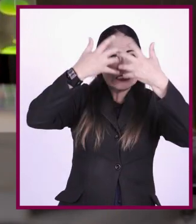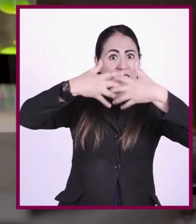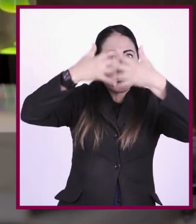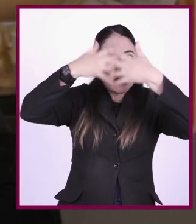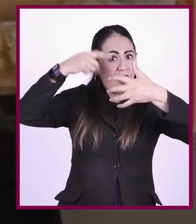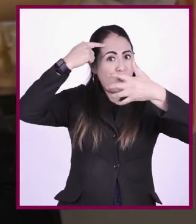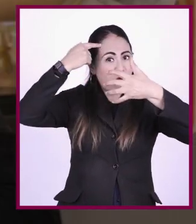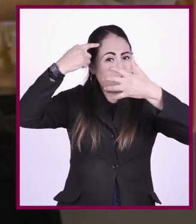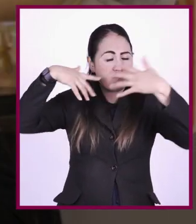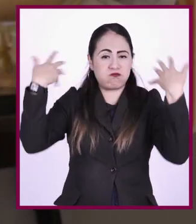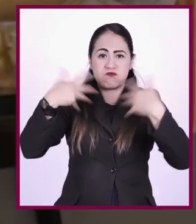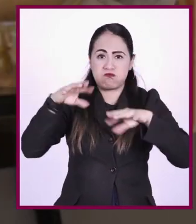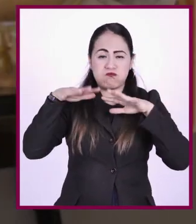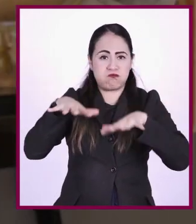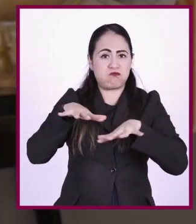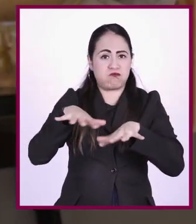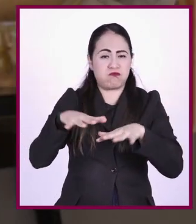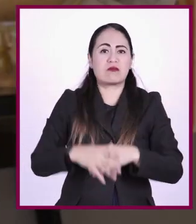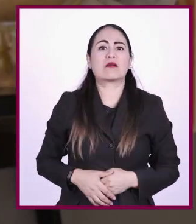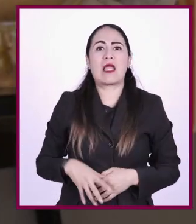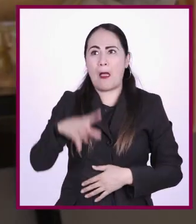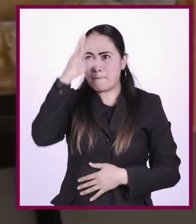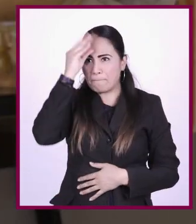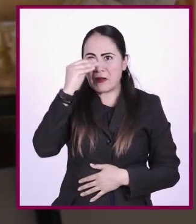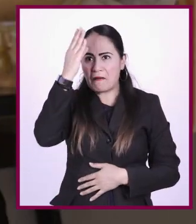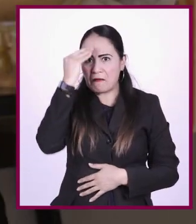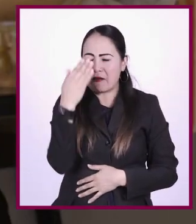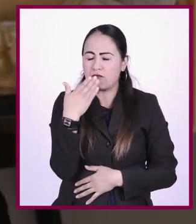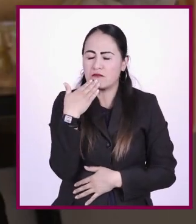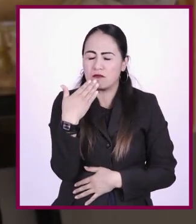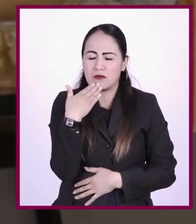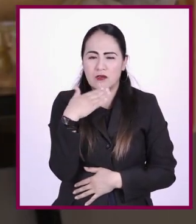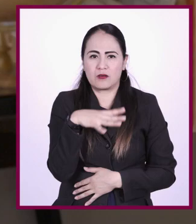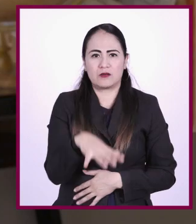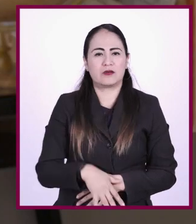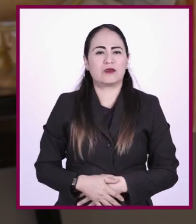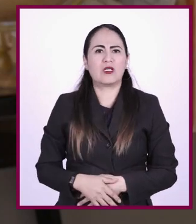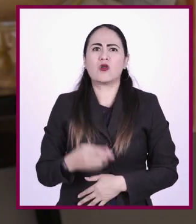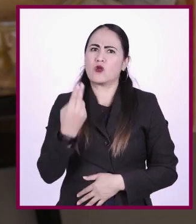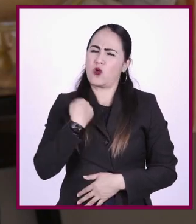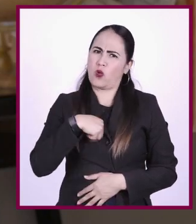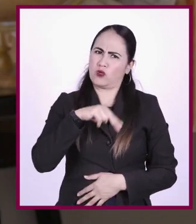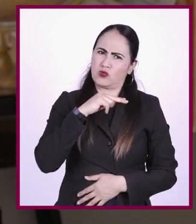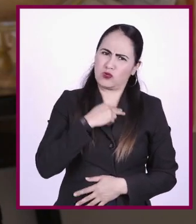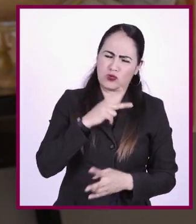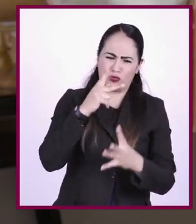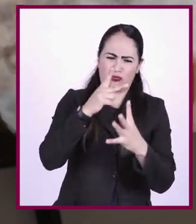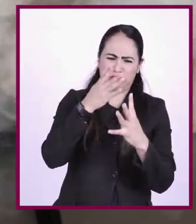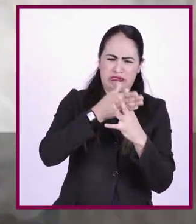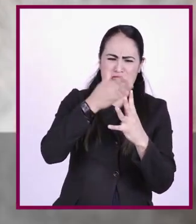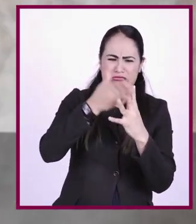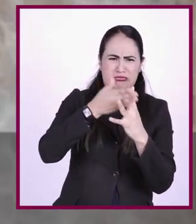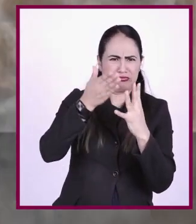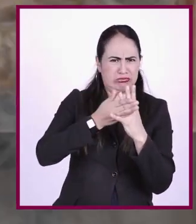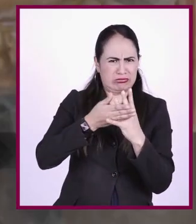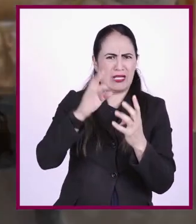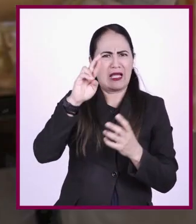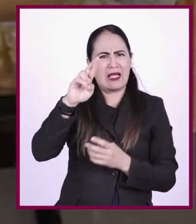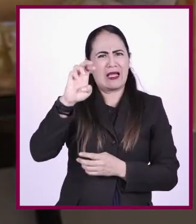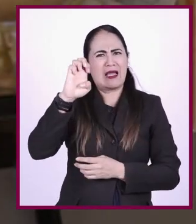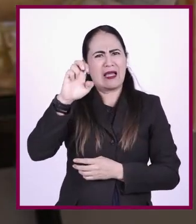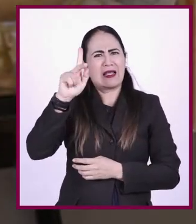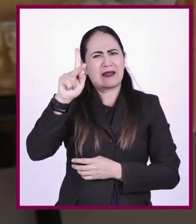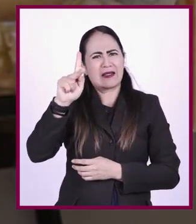es asombrosa. Sí, Tlali. Jamás me imaginé que tuviéramos un cerebro reptiliano. Cuando oigo esa palabra pienso